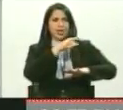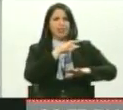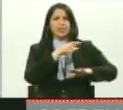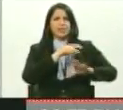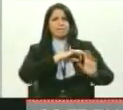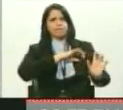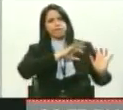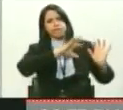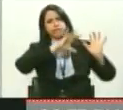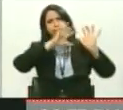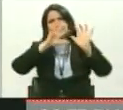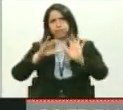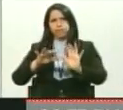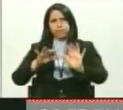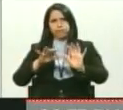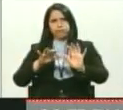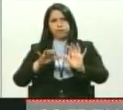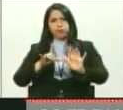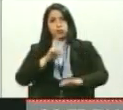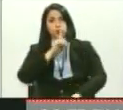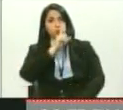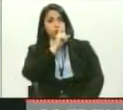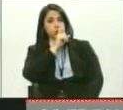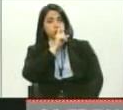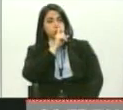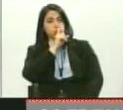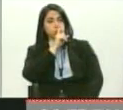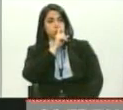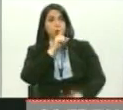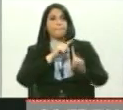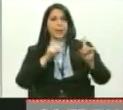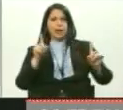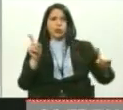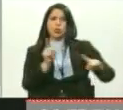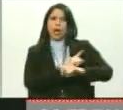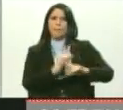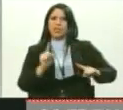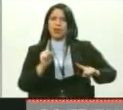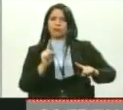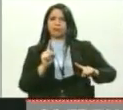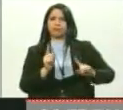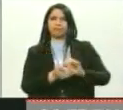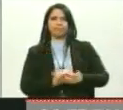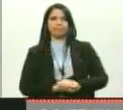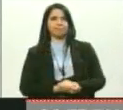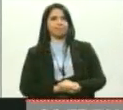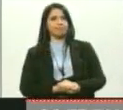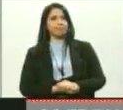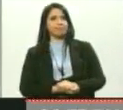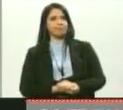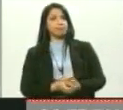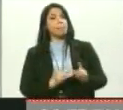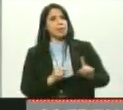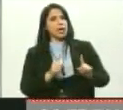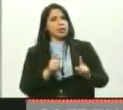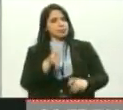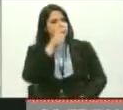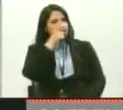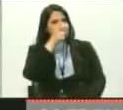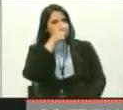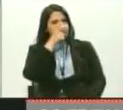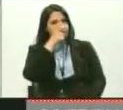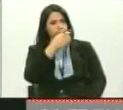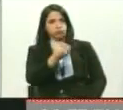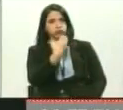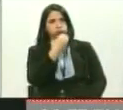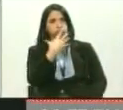movilización así silenciosa, pero eficiente, rápida, para custodiar el Palacio de